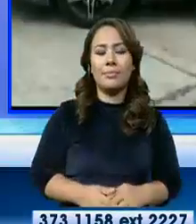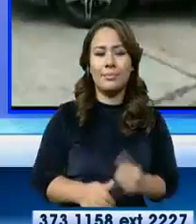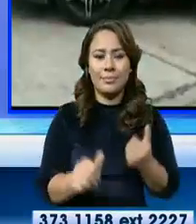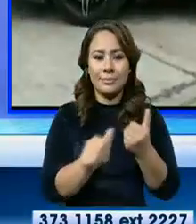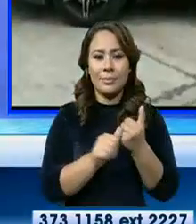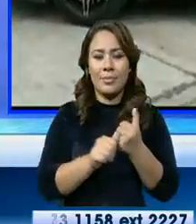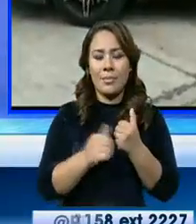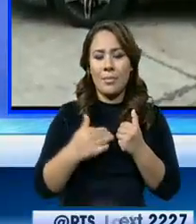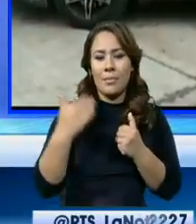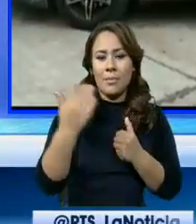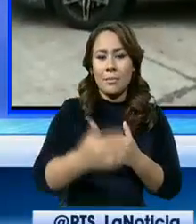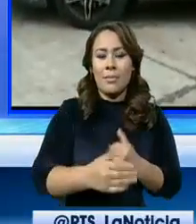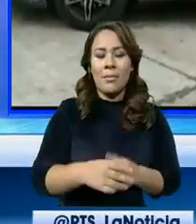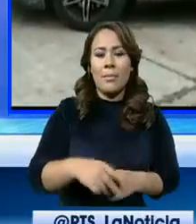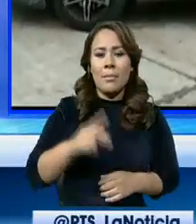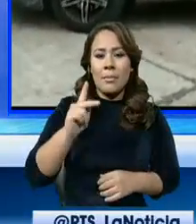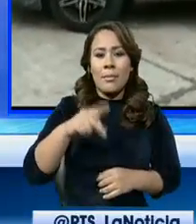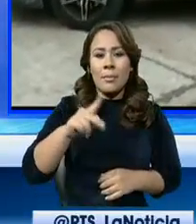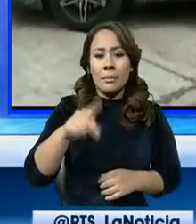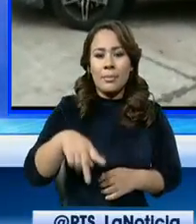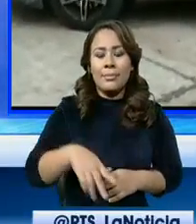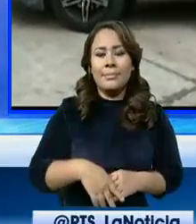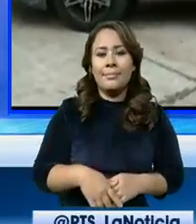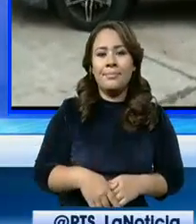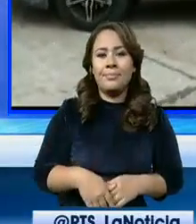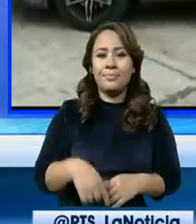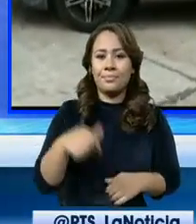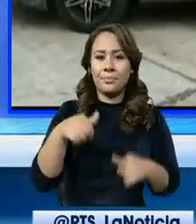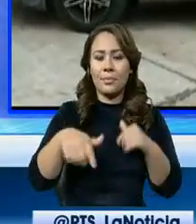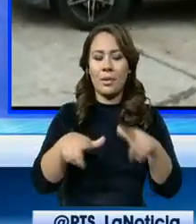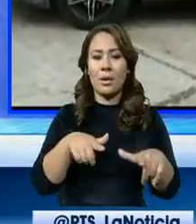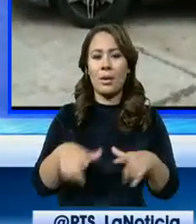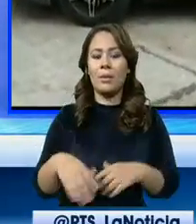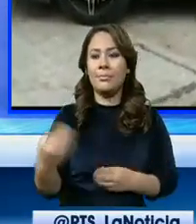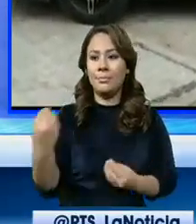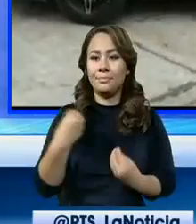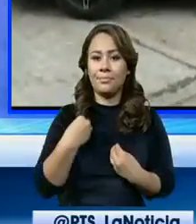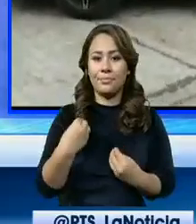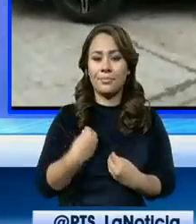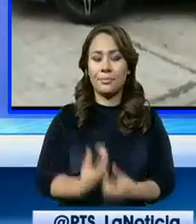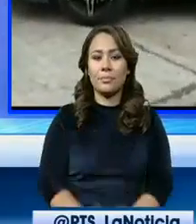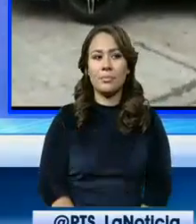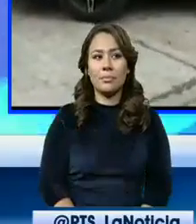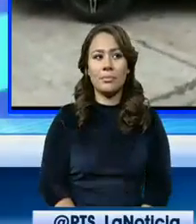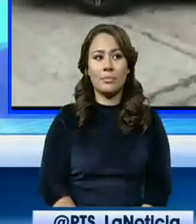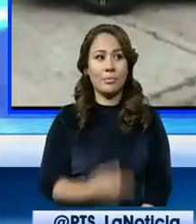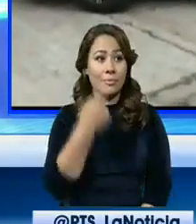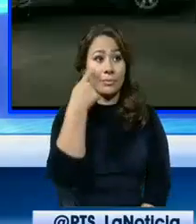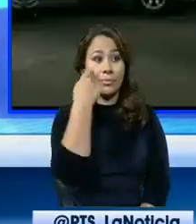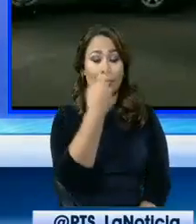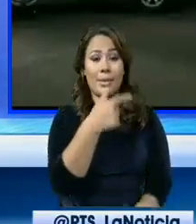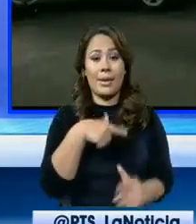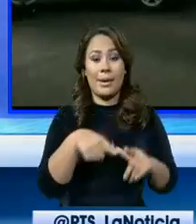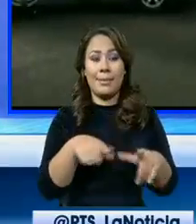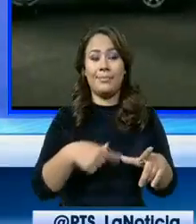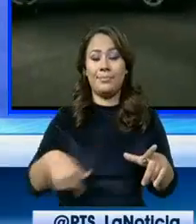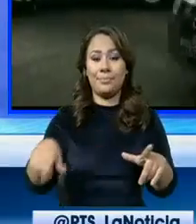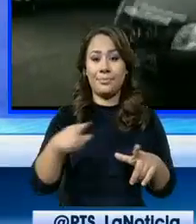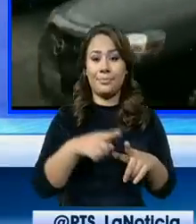de la calle Portiti. Por acá nos han reportado en este espacio, en esta